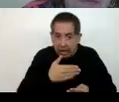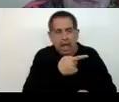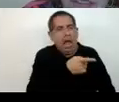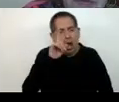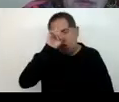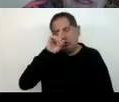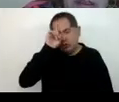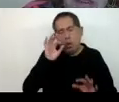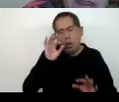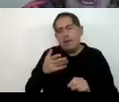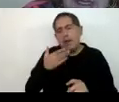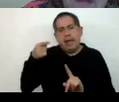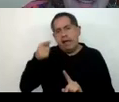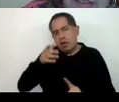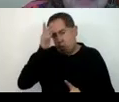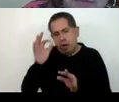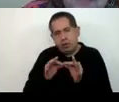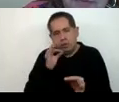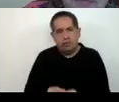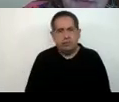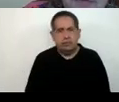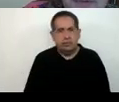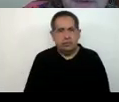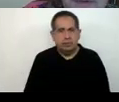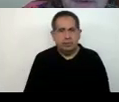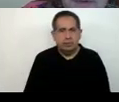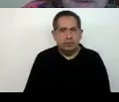puntual y más adecuada a cada caso.